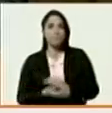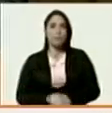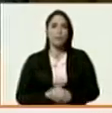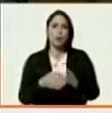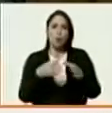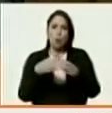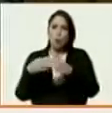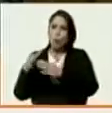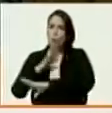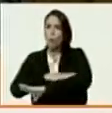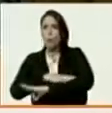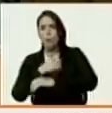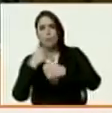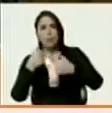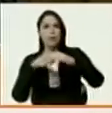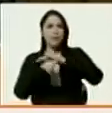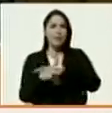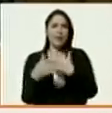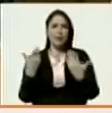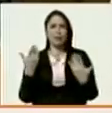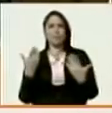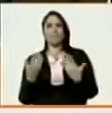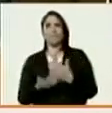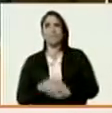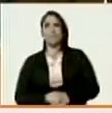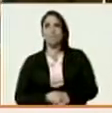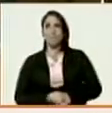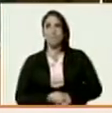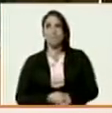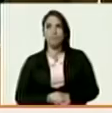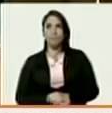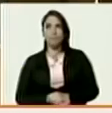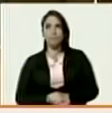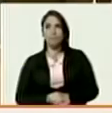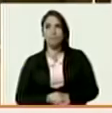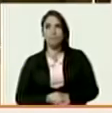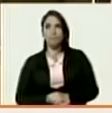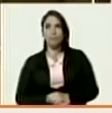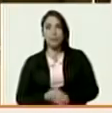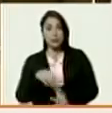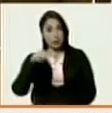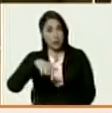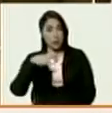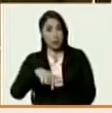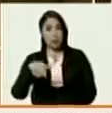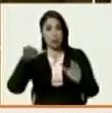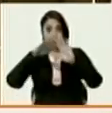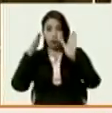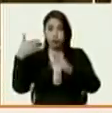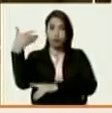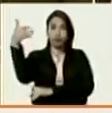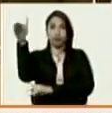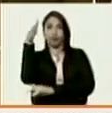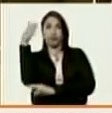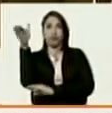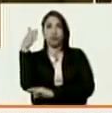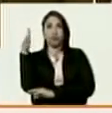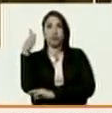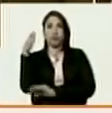interno dentro de la majestuosidad que significa este Palacio Federal